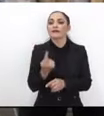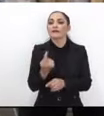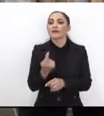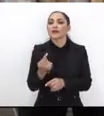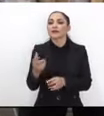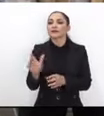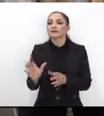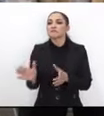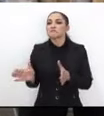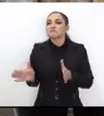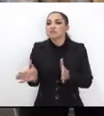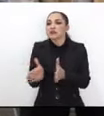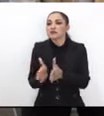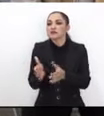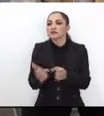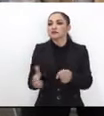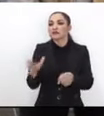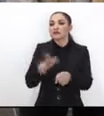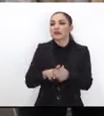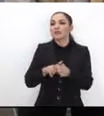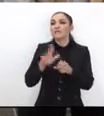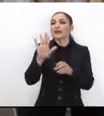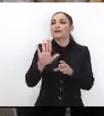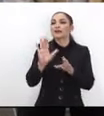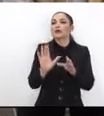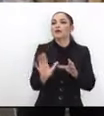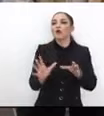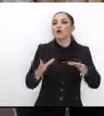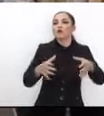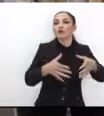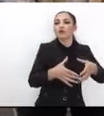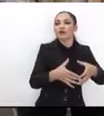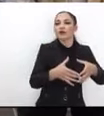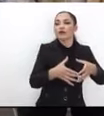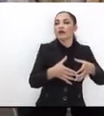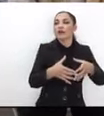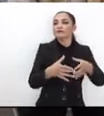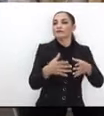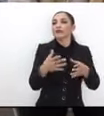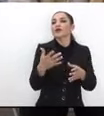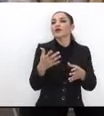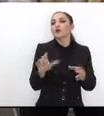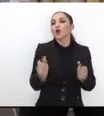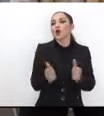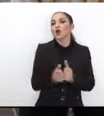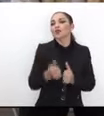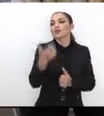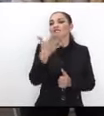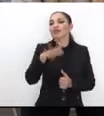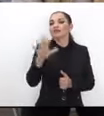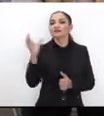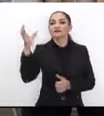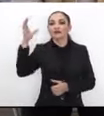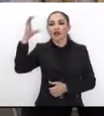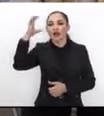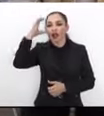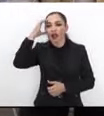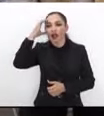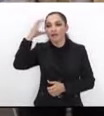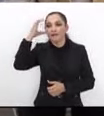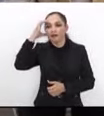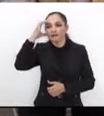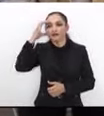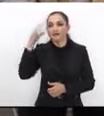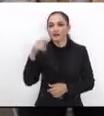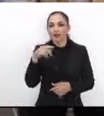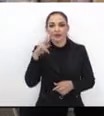este pequeño hospital, esta unidad que tiene 10 camas. Aquí vemos